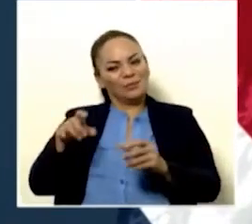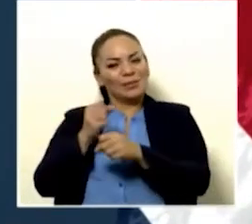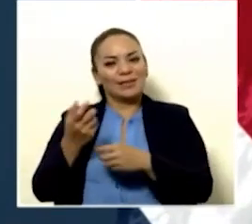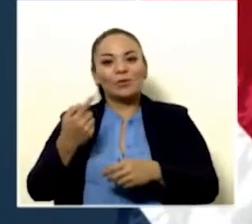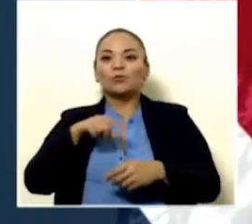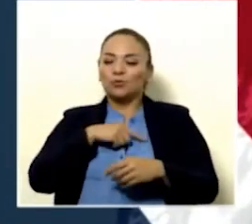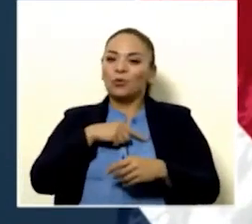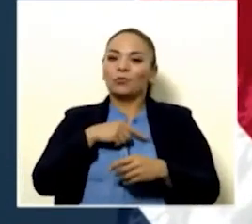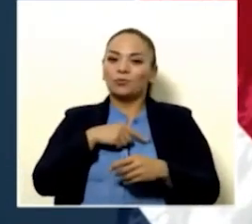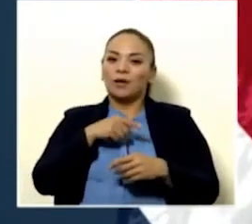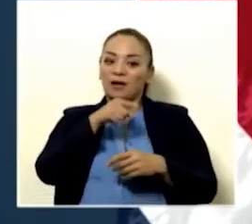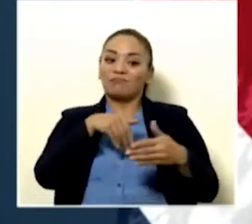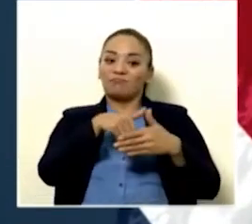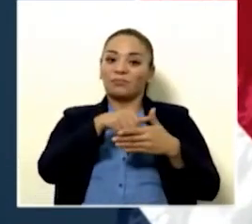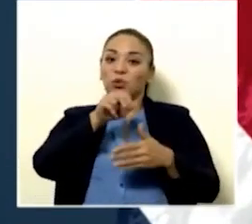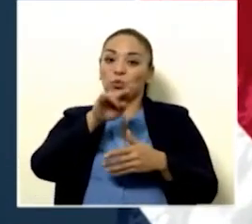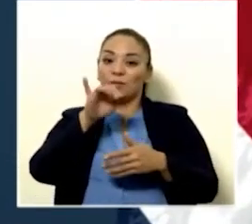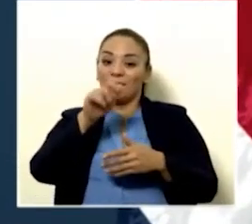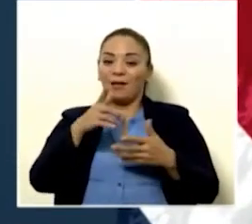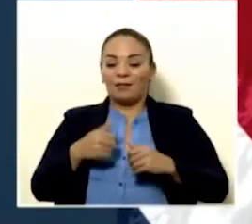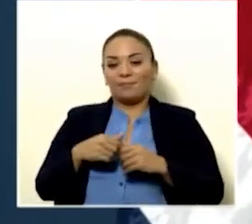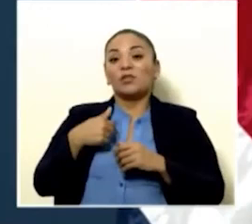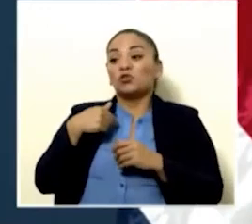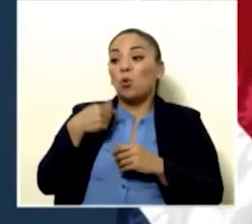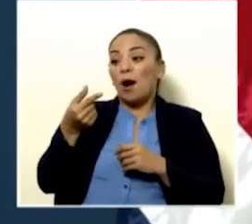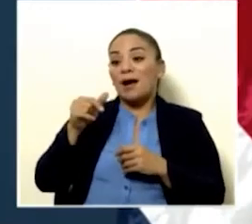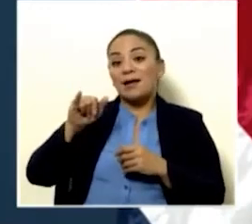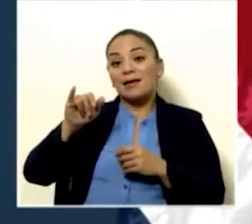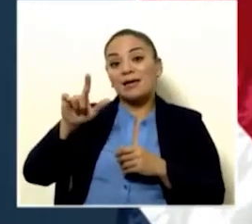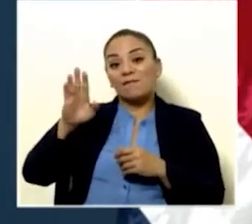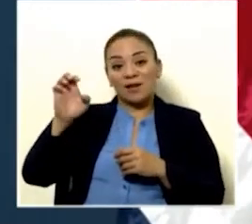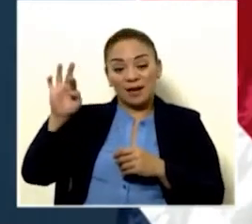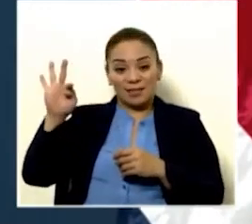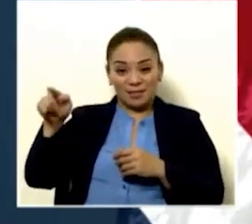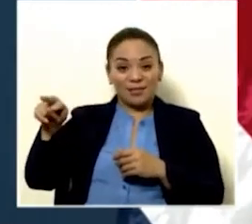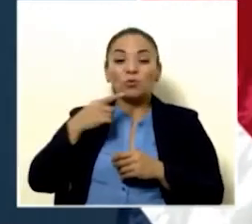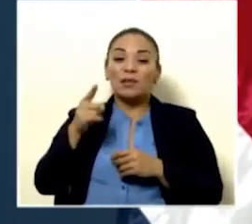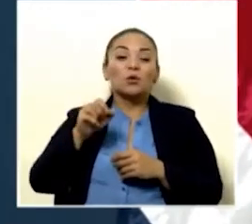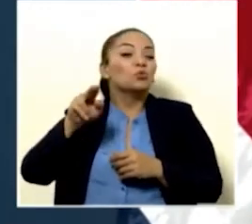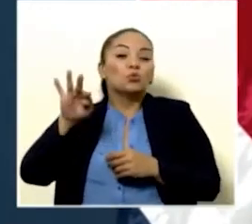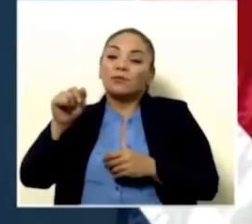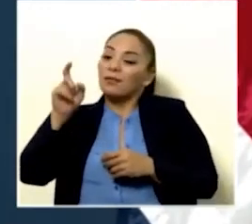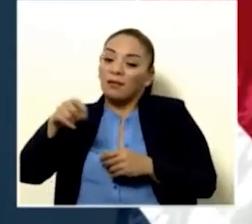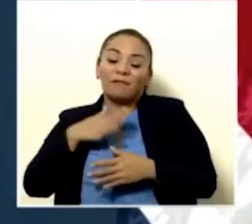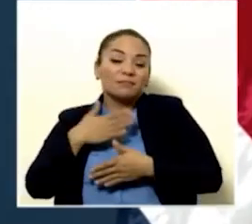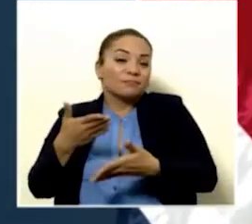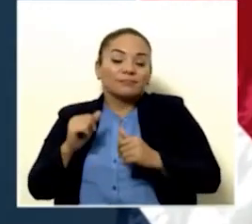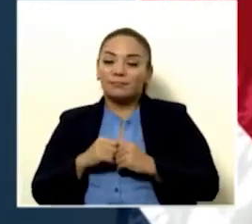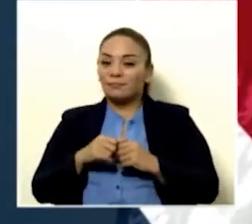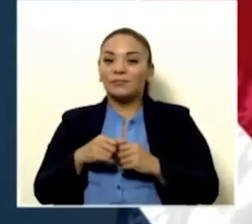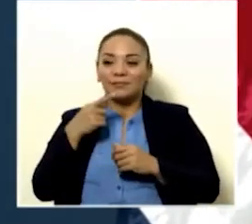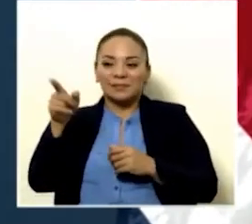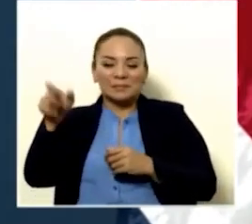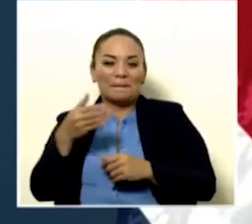estamos pegados con Sutel. Yo a don Gilbert, le digo, don Gilbert, Sutel tiene que poner su parte, el presidente de